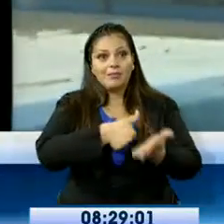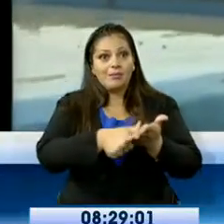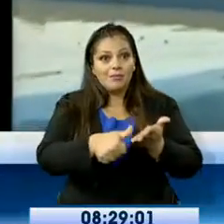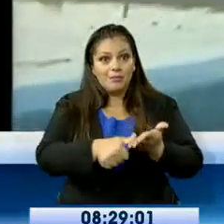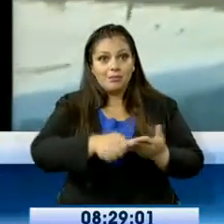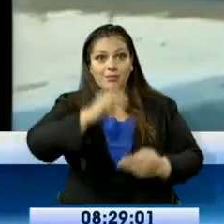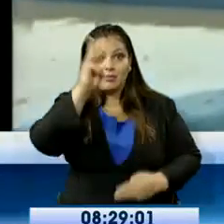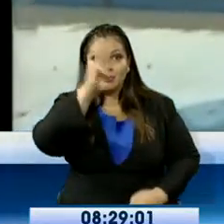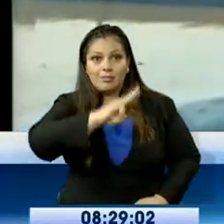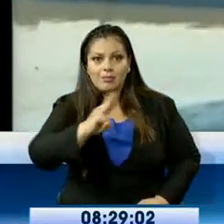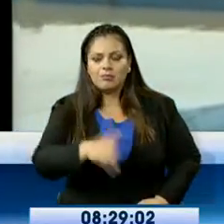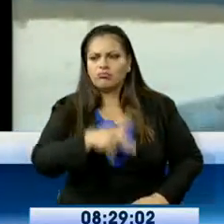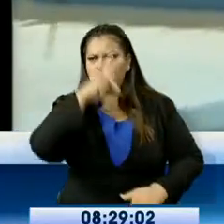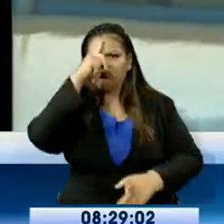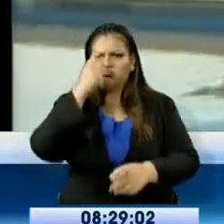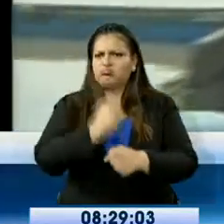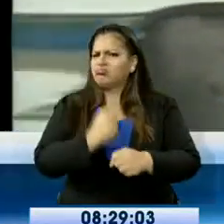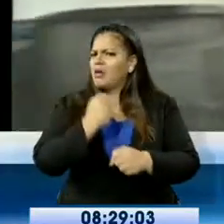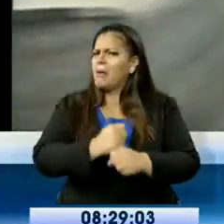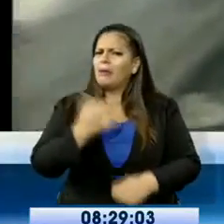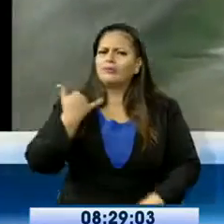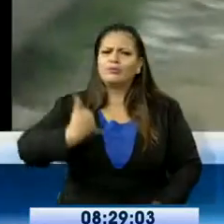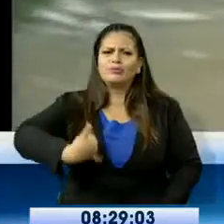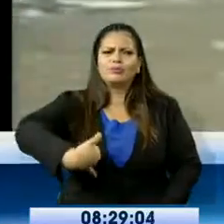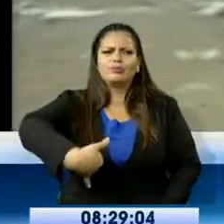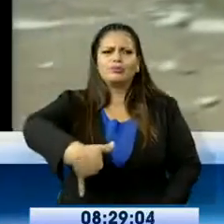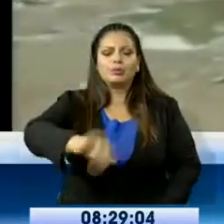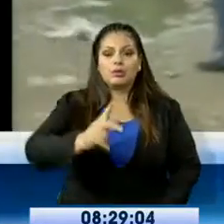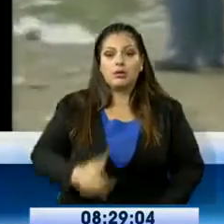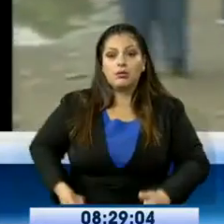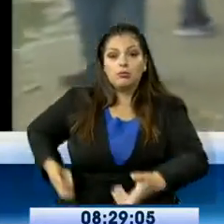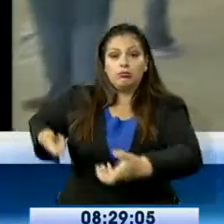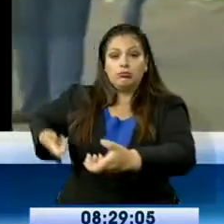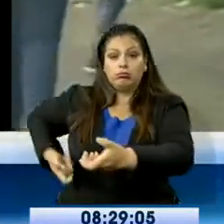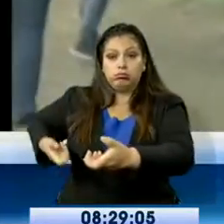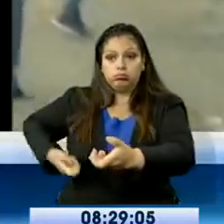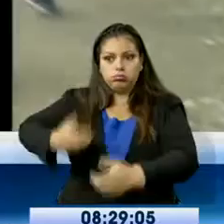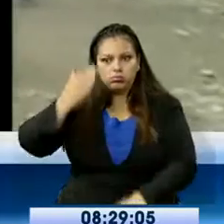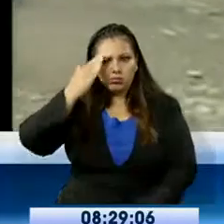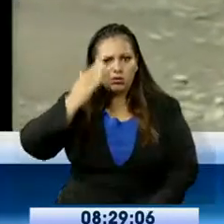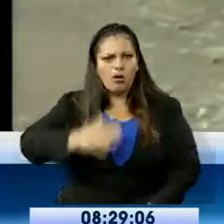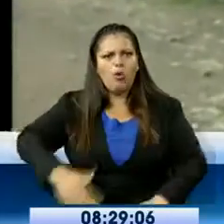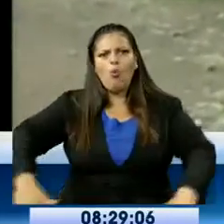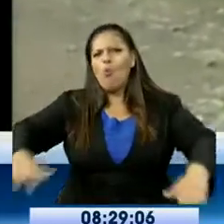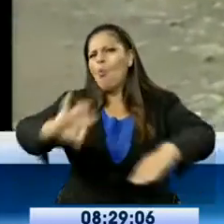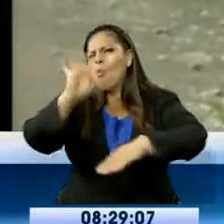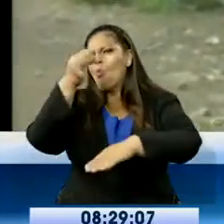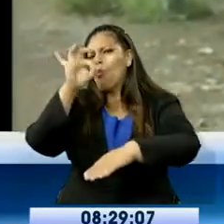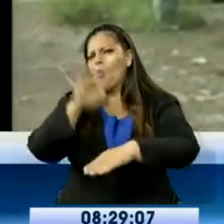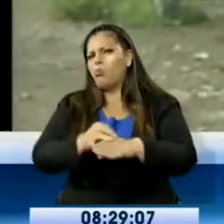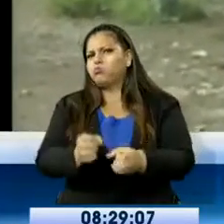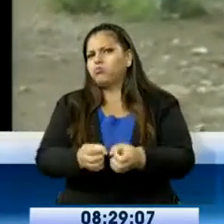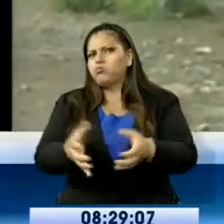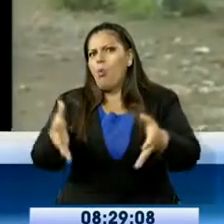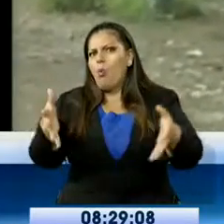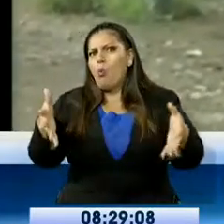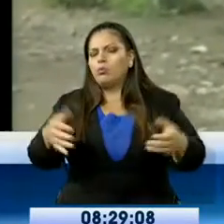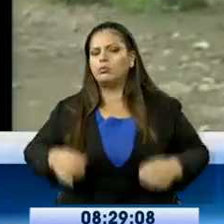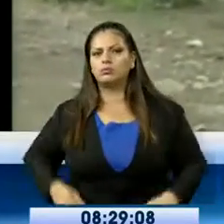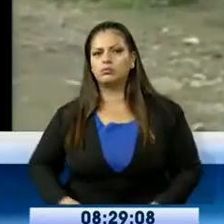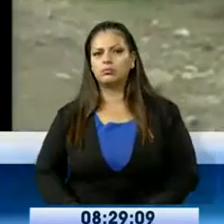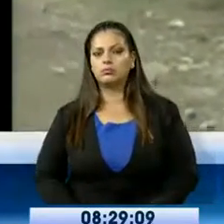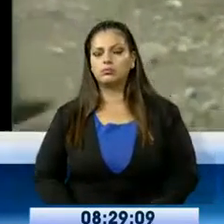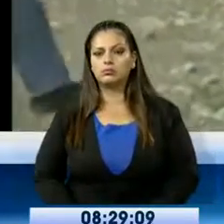prevención contra los vectores que podrían traer el dengue y con julia y el zinc a la batalla contra el mosquito aedes aegypty